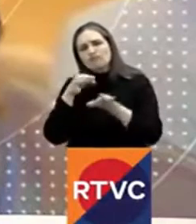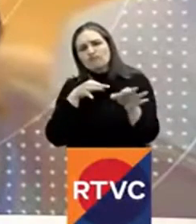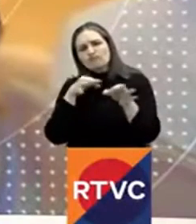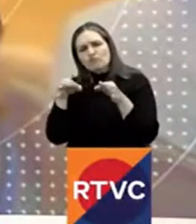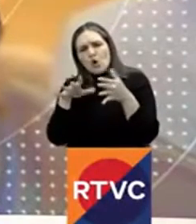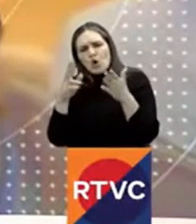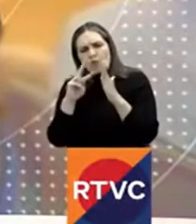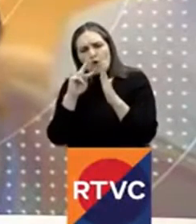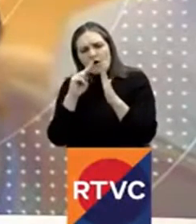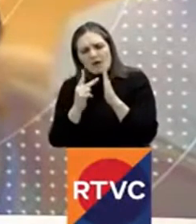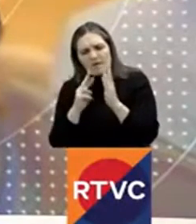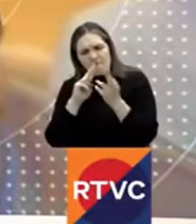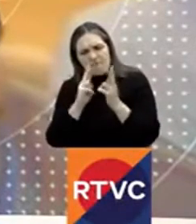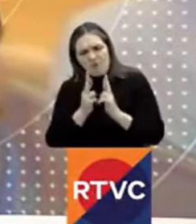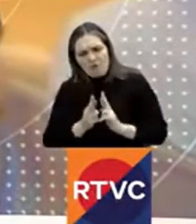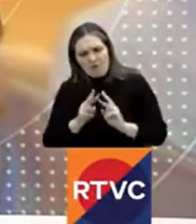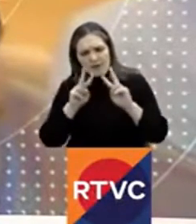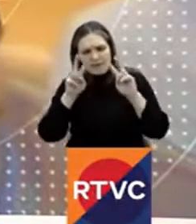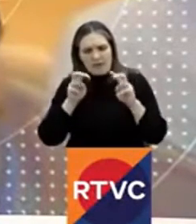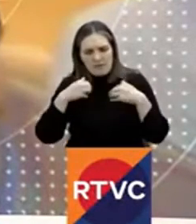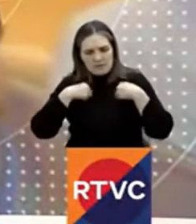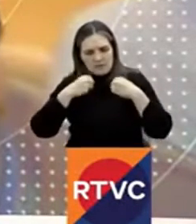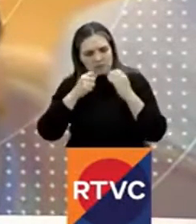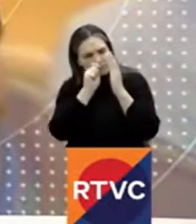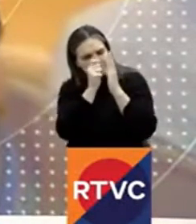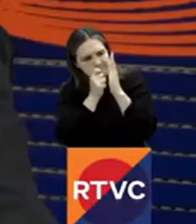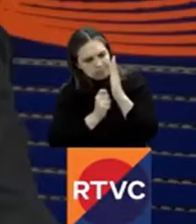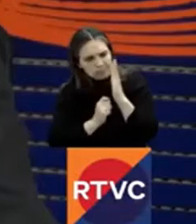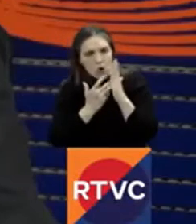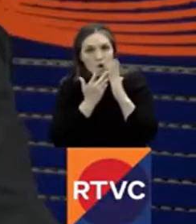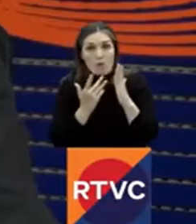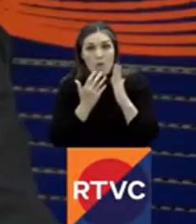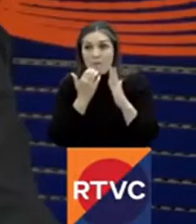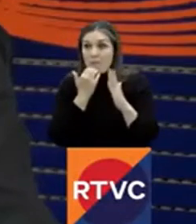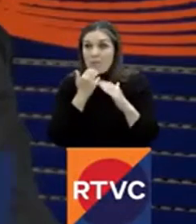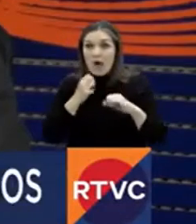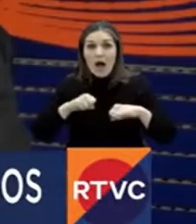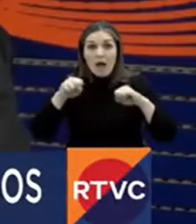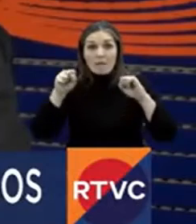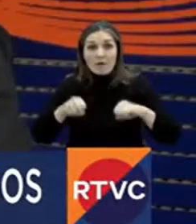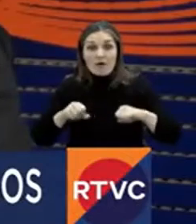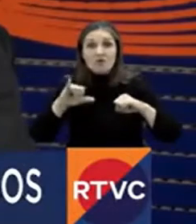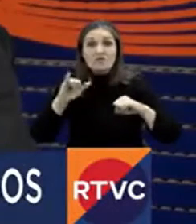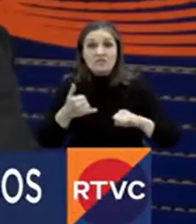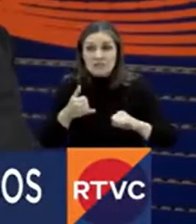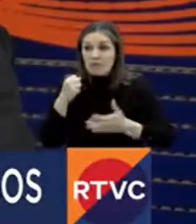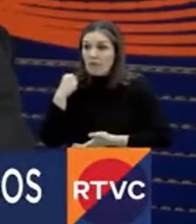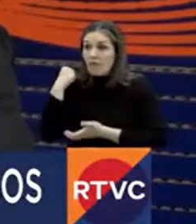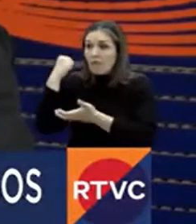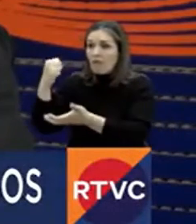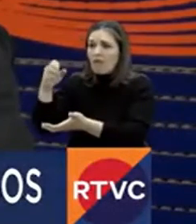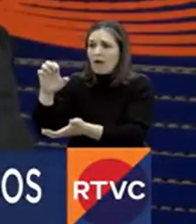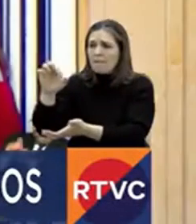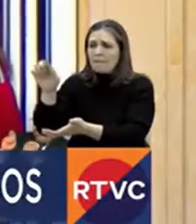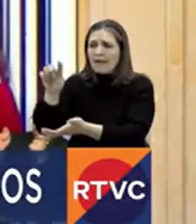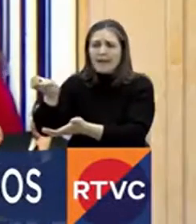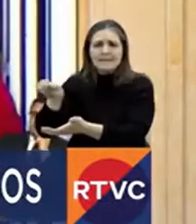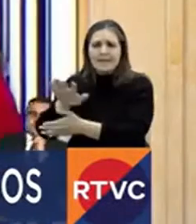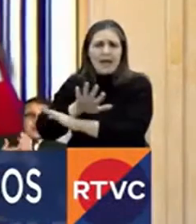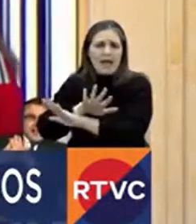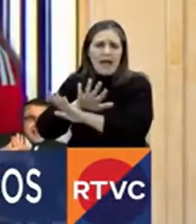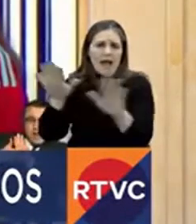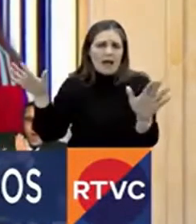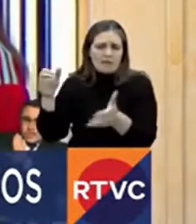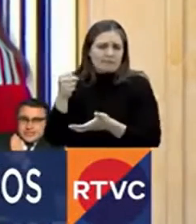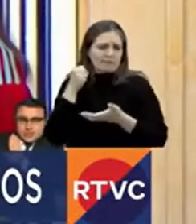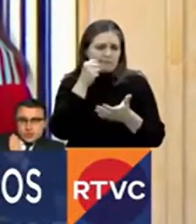proyecto, eliminará la intermediación de las EPS. El director de la ADRES aseguró que la apuesta del presidente Gustavo